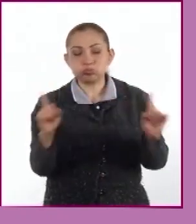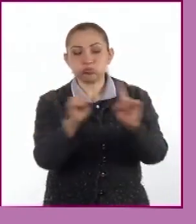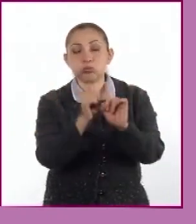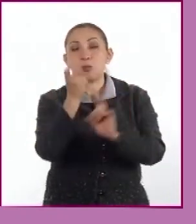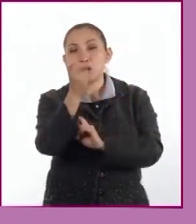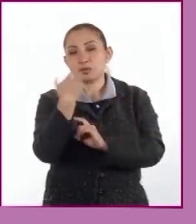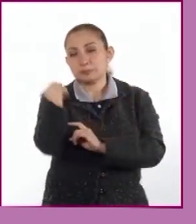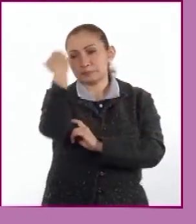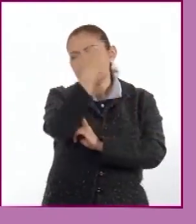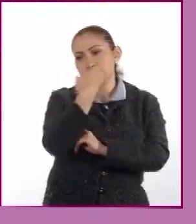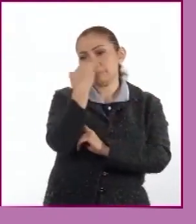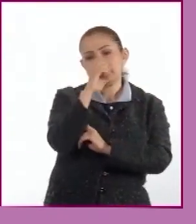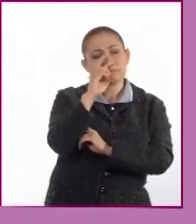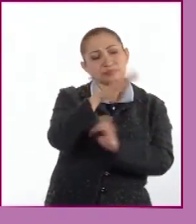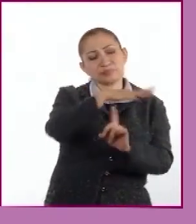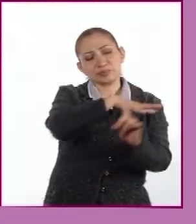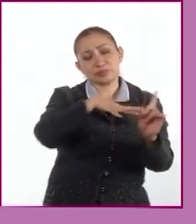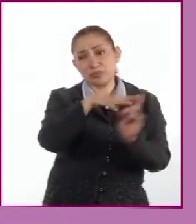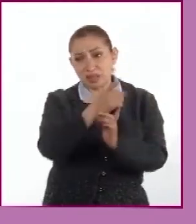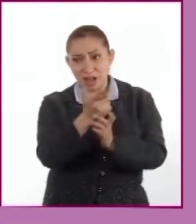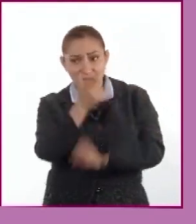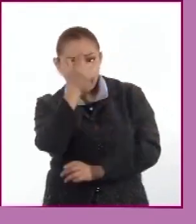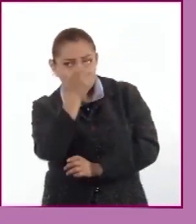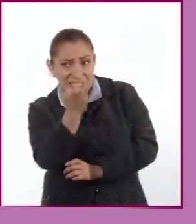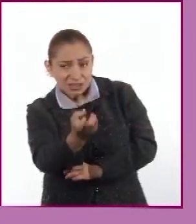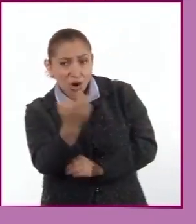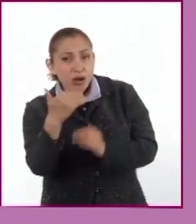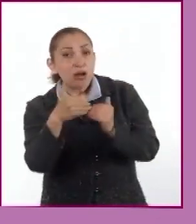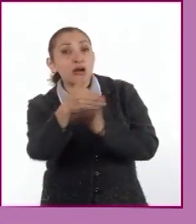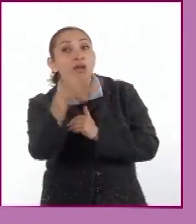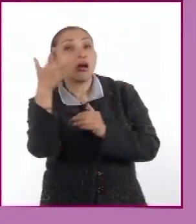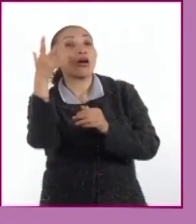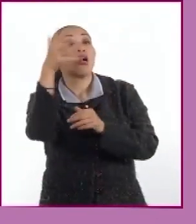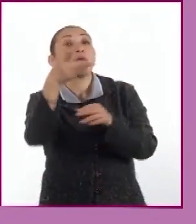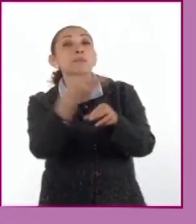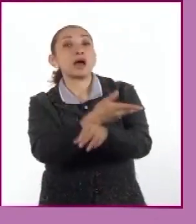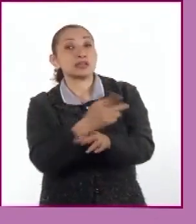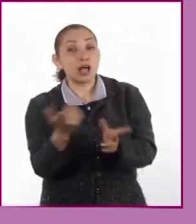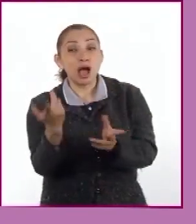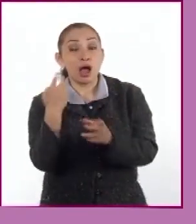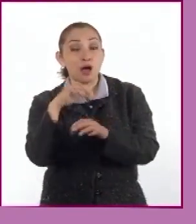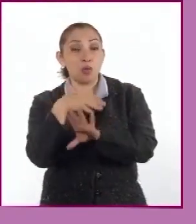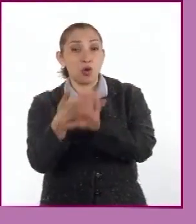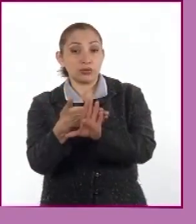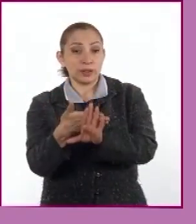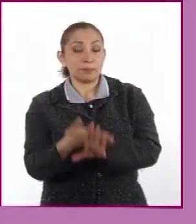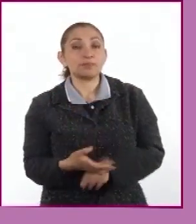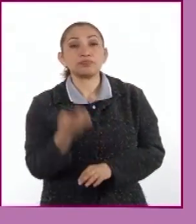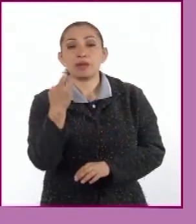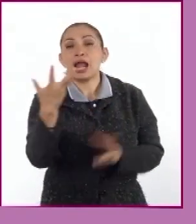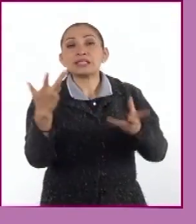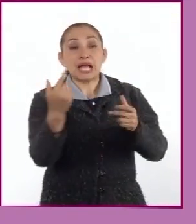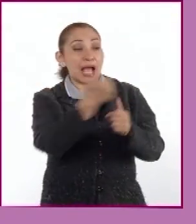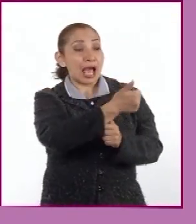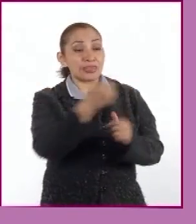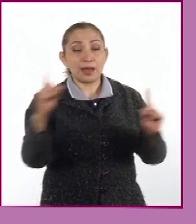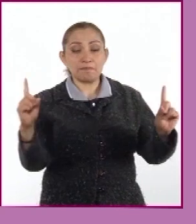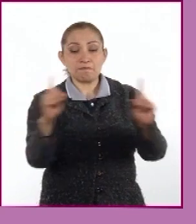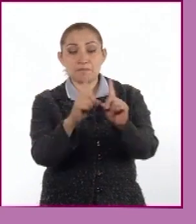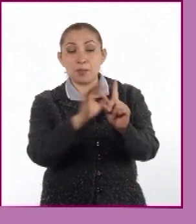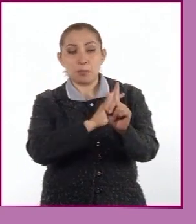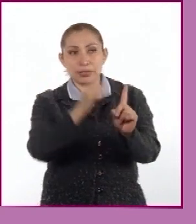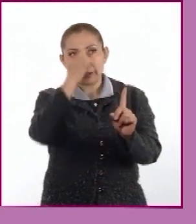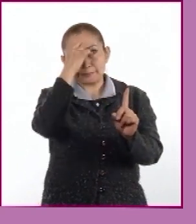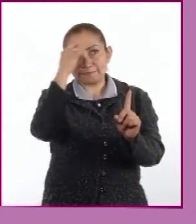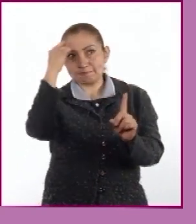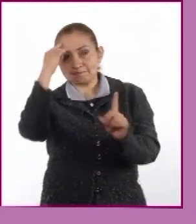debe analizarse su contexto, la gravedad y la trascendencia por el daño causado a un tercero. Para lograrlo, cada uno debe tener la capacidad